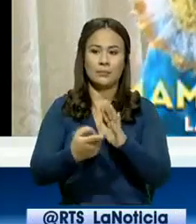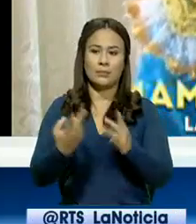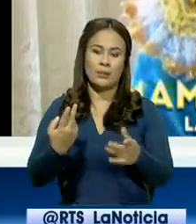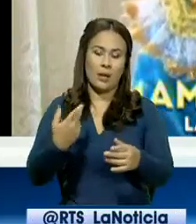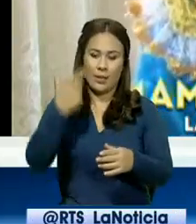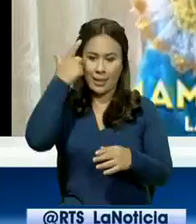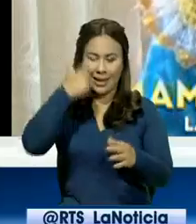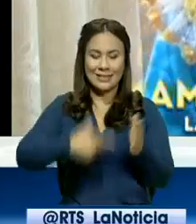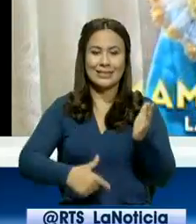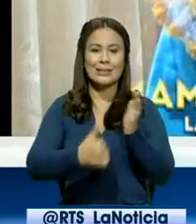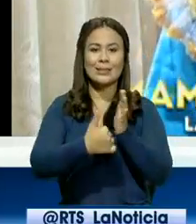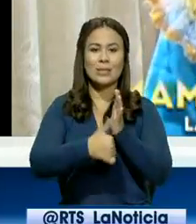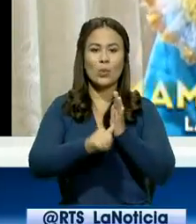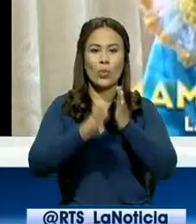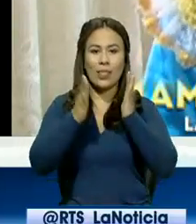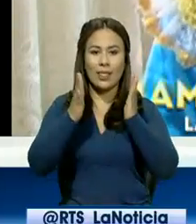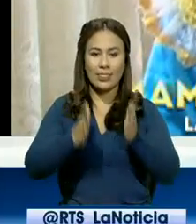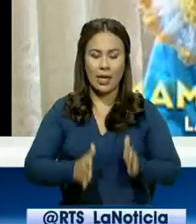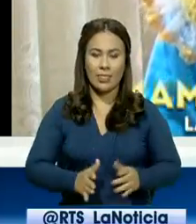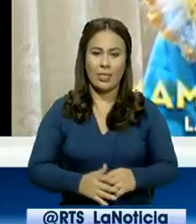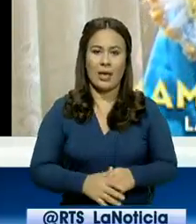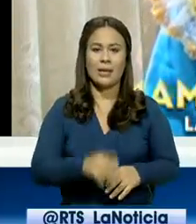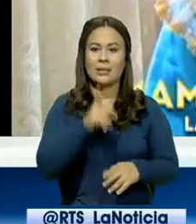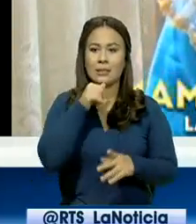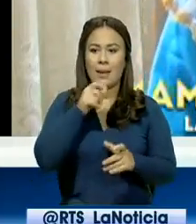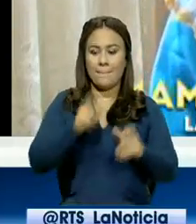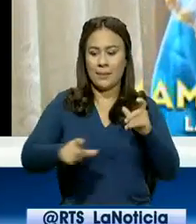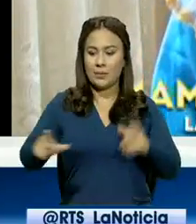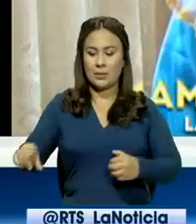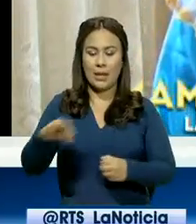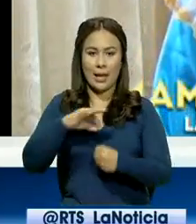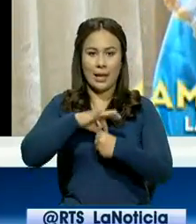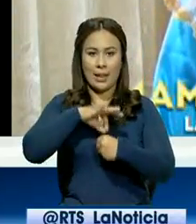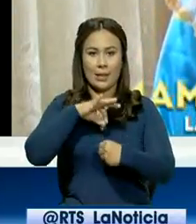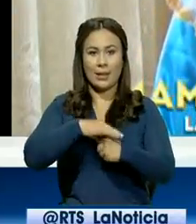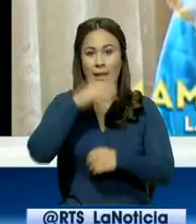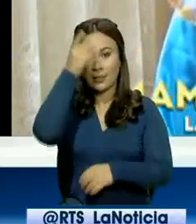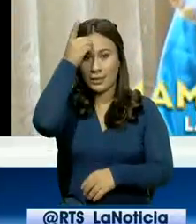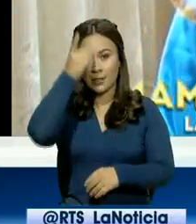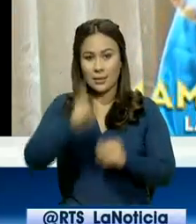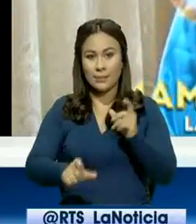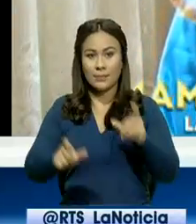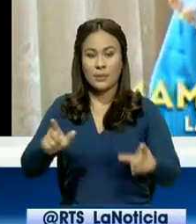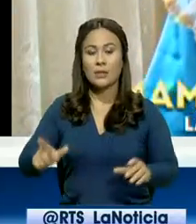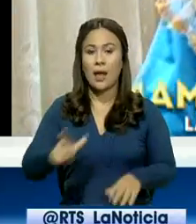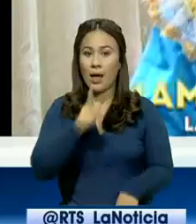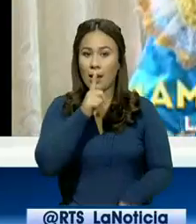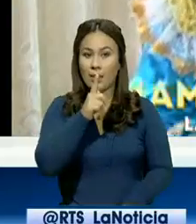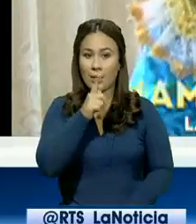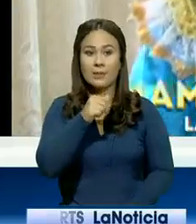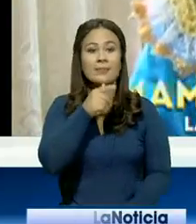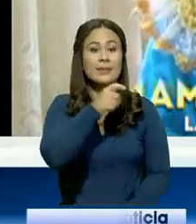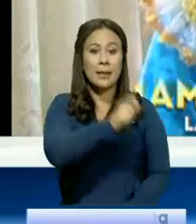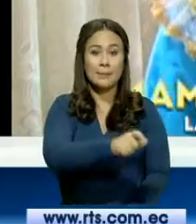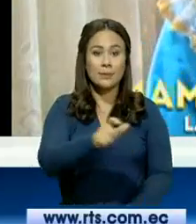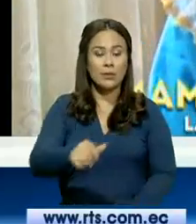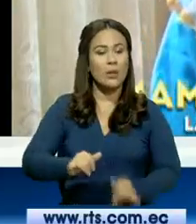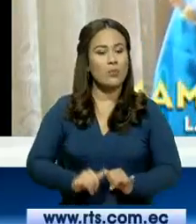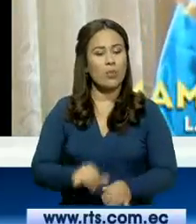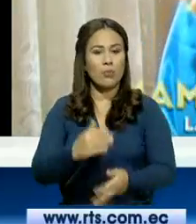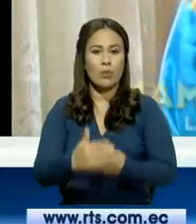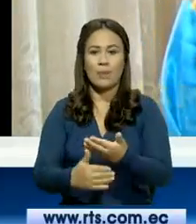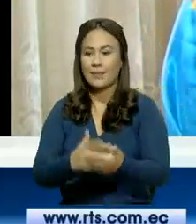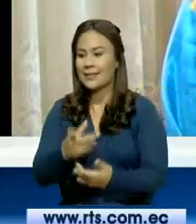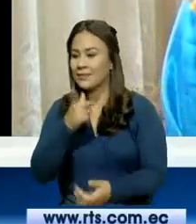ciudadana, casi de una elección popular, decisión del pueblo latacungueño, que los personajes tenemos que irnos